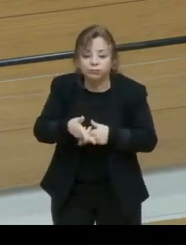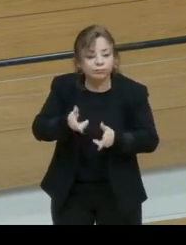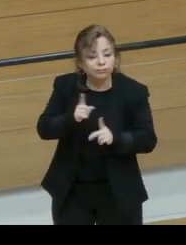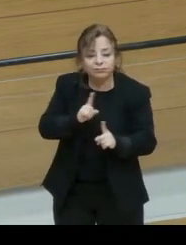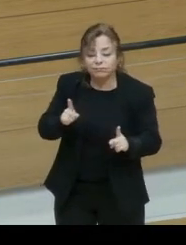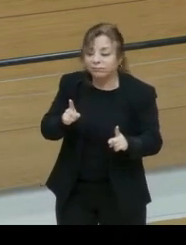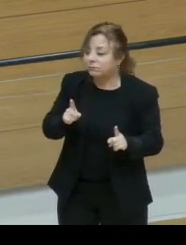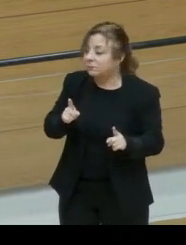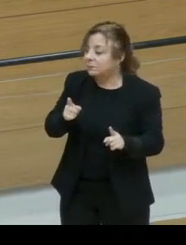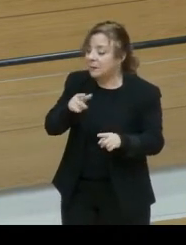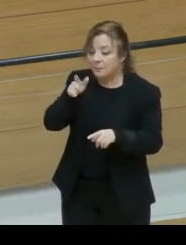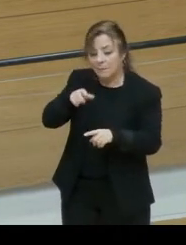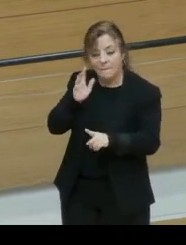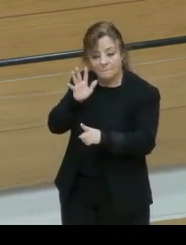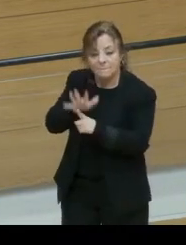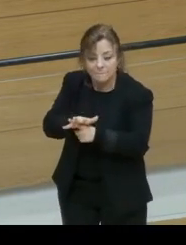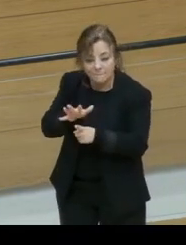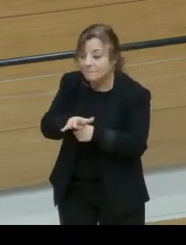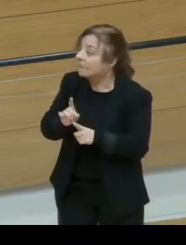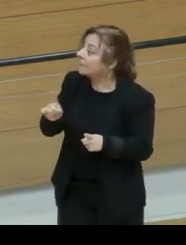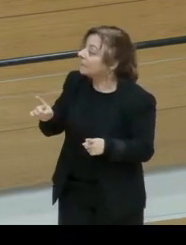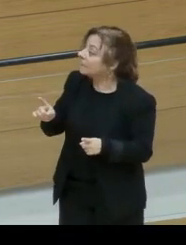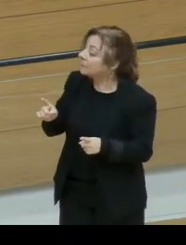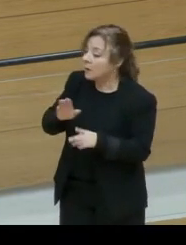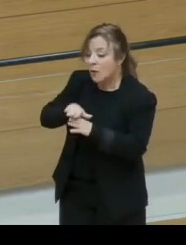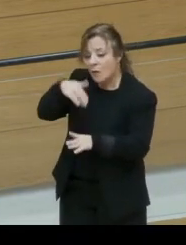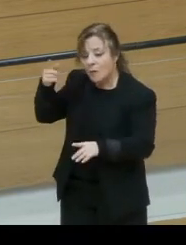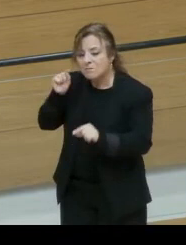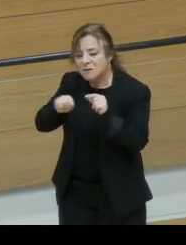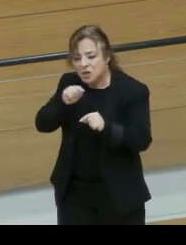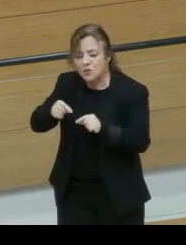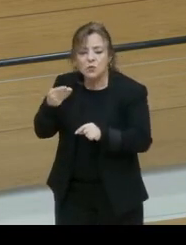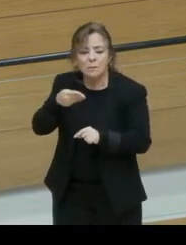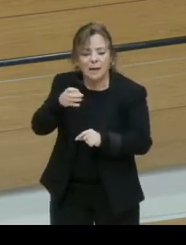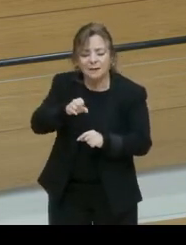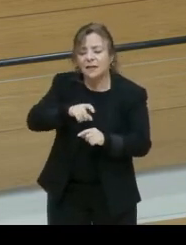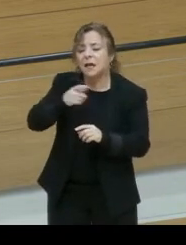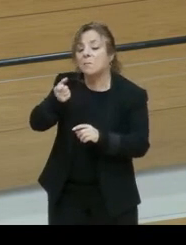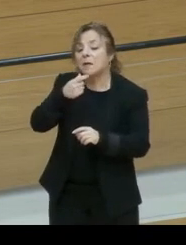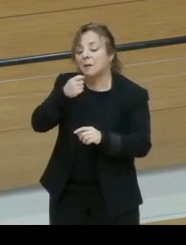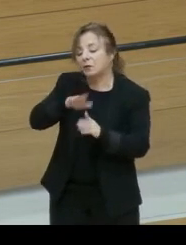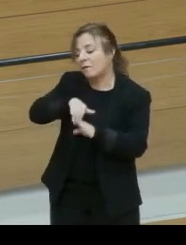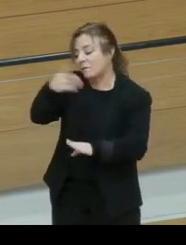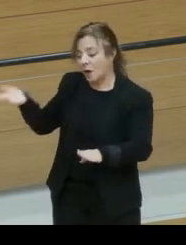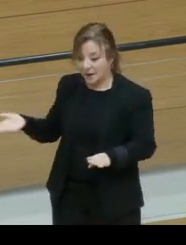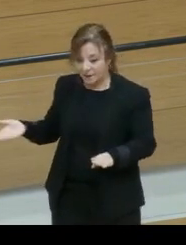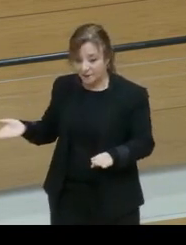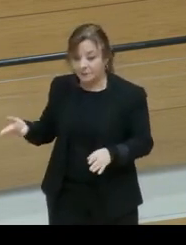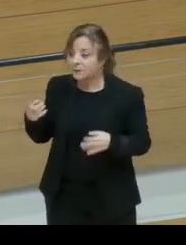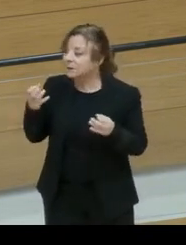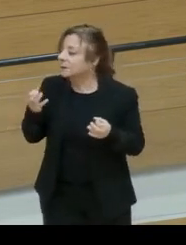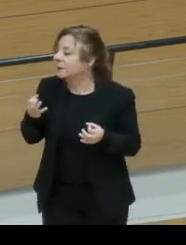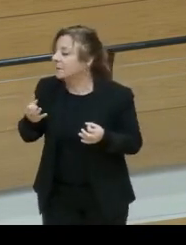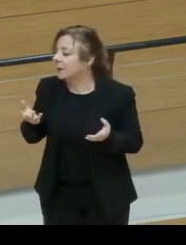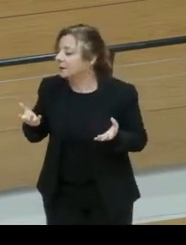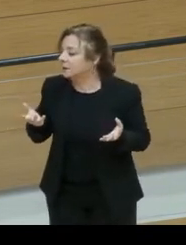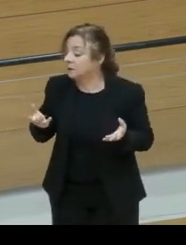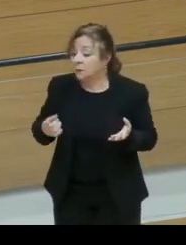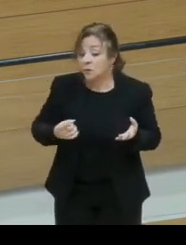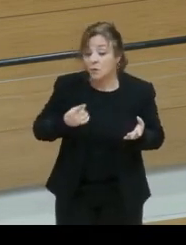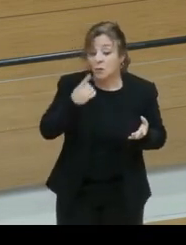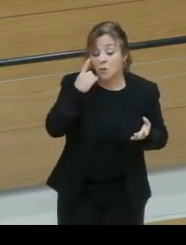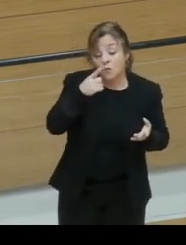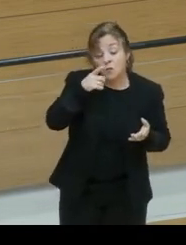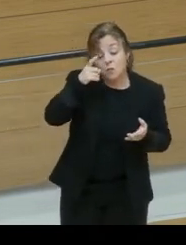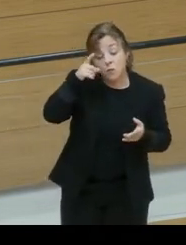van a ser los invasores. Fuera se van a quedar los virus, las bacterias y los medicamentos. ¿Qué ocurre? Que cuando en un